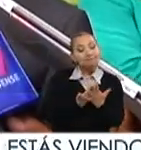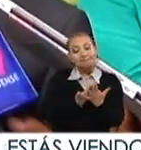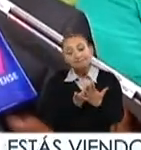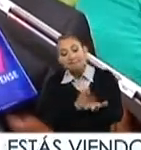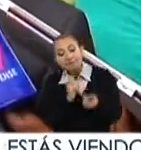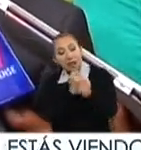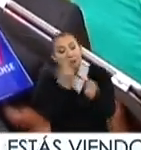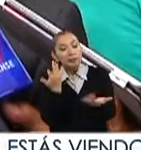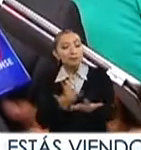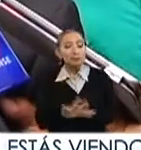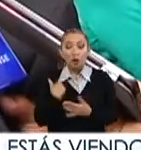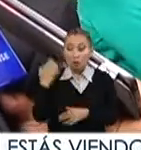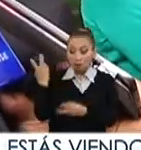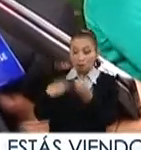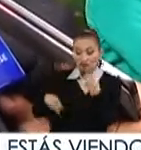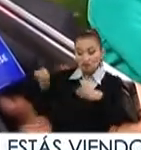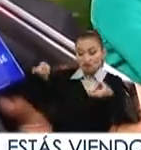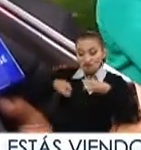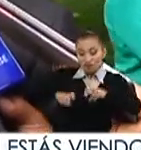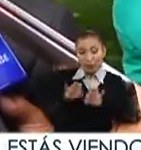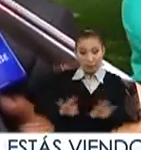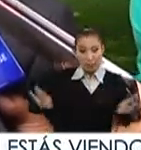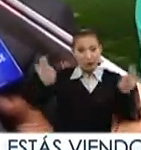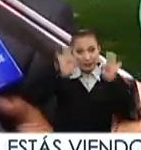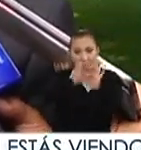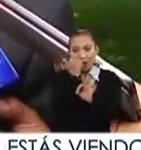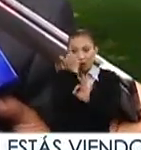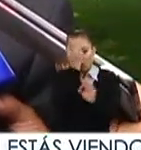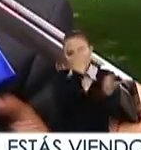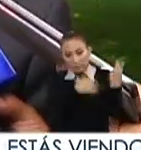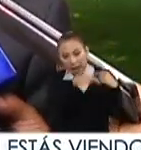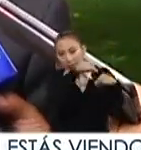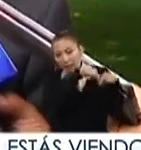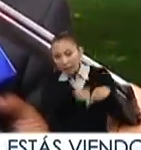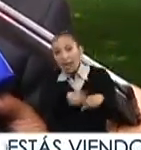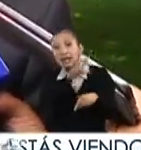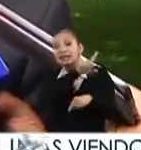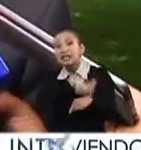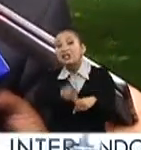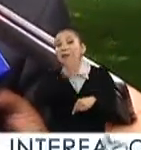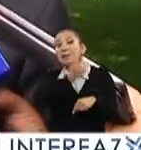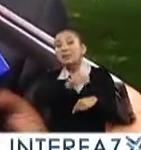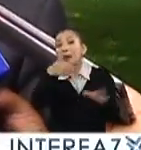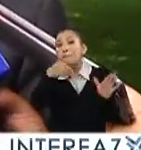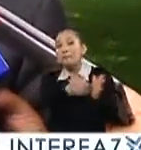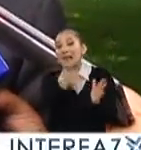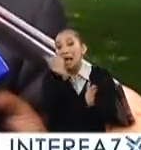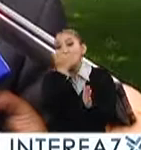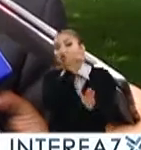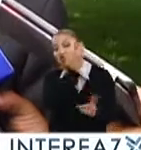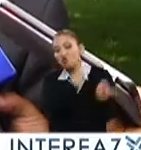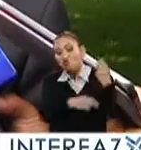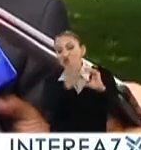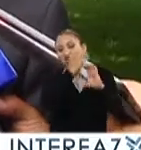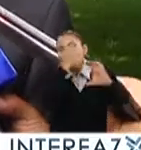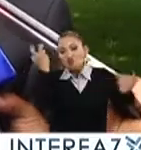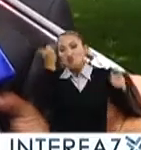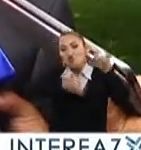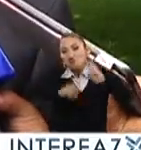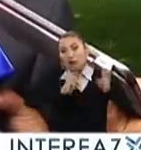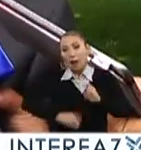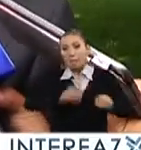esperando transportar un número importantísimo de alumnos. Más de 190,000 alumnos van a